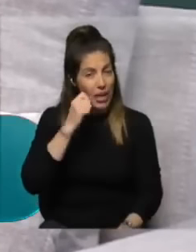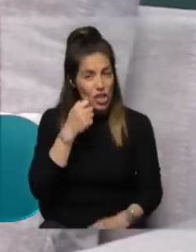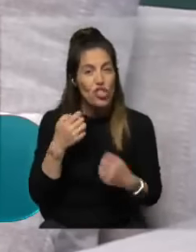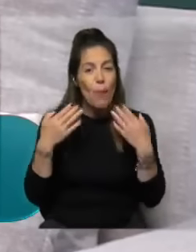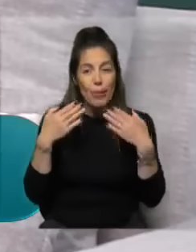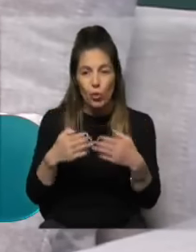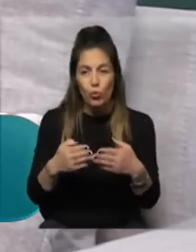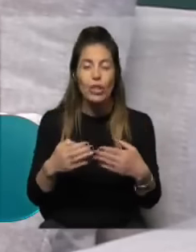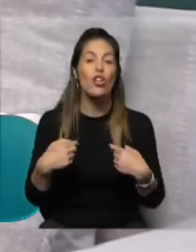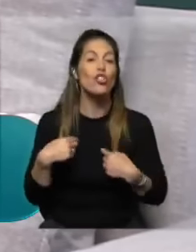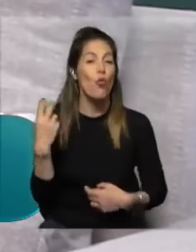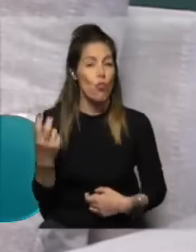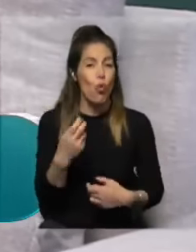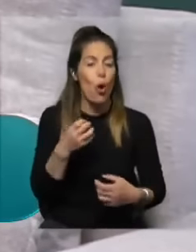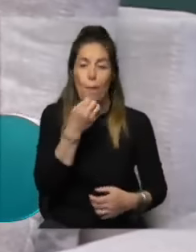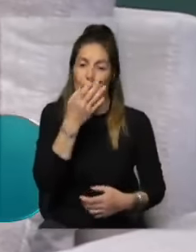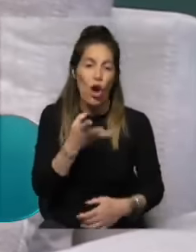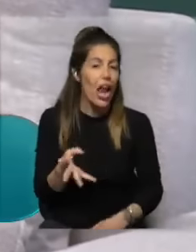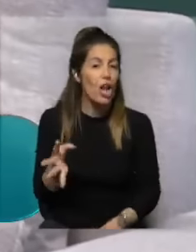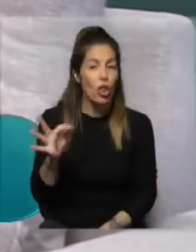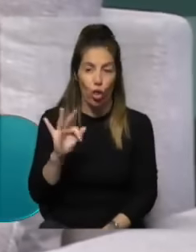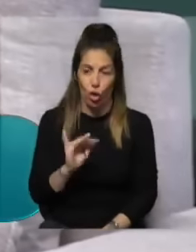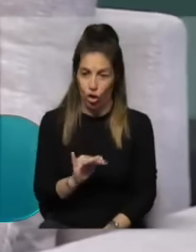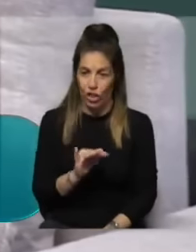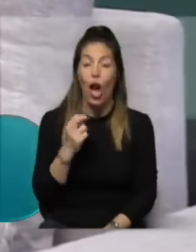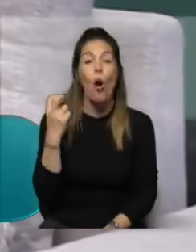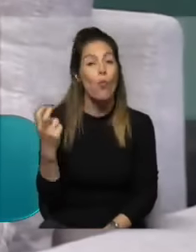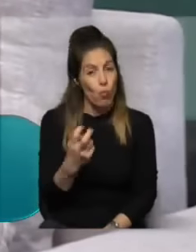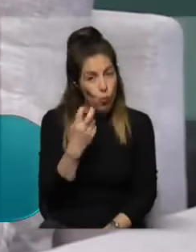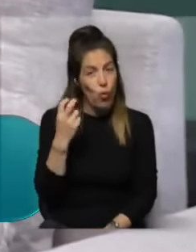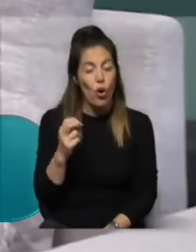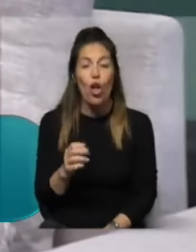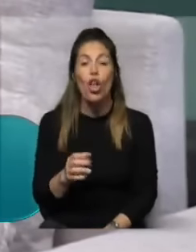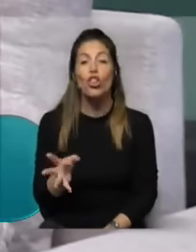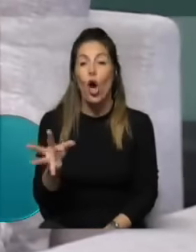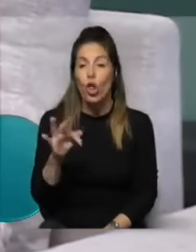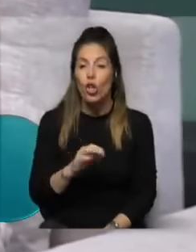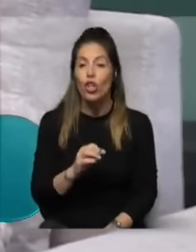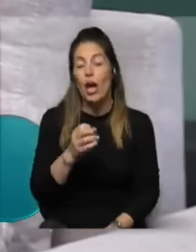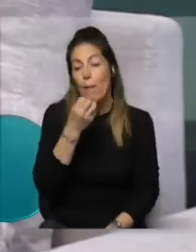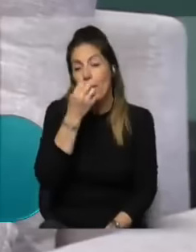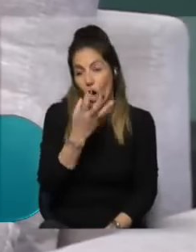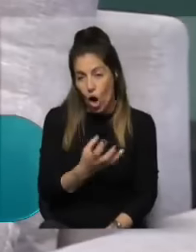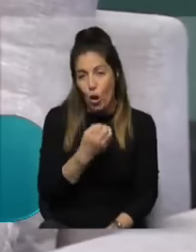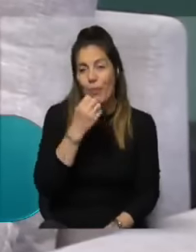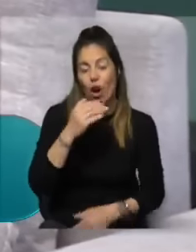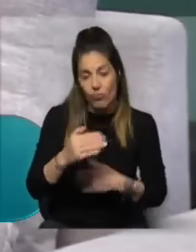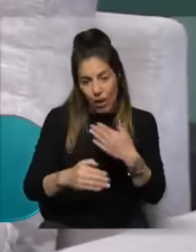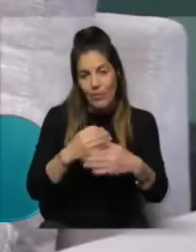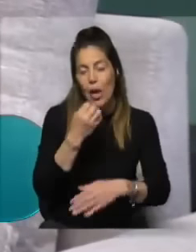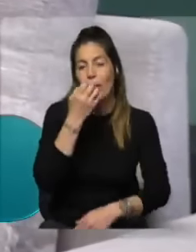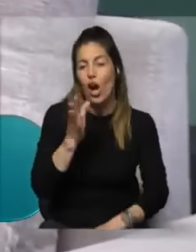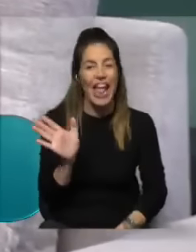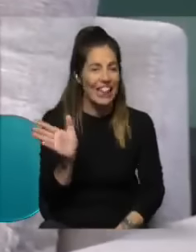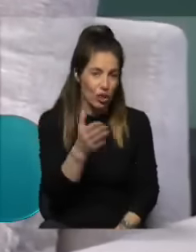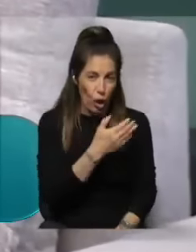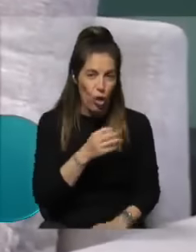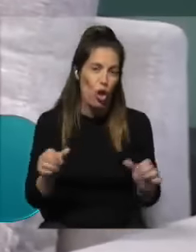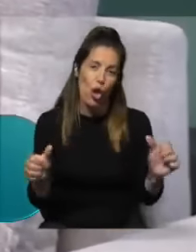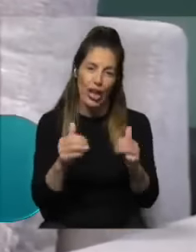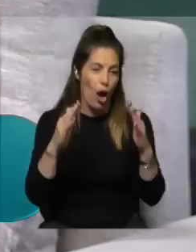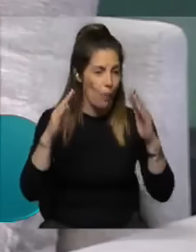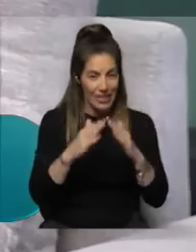Yo intento mejorar todos los días. Intento todos los días ser un poco mejor y mejorar en todo, en la dinámica del hogar,